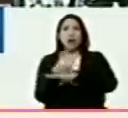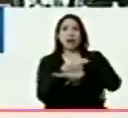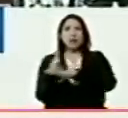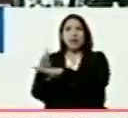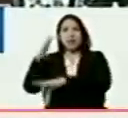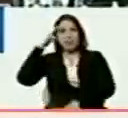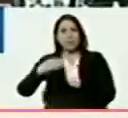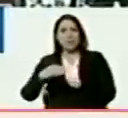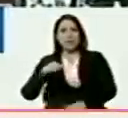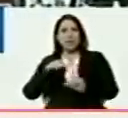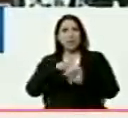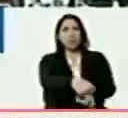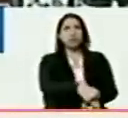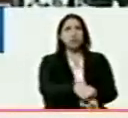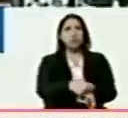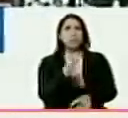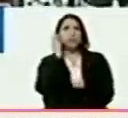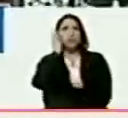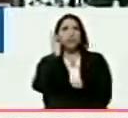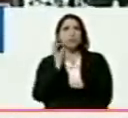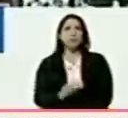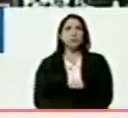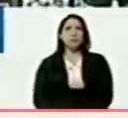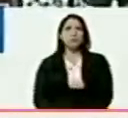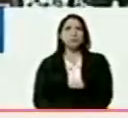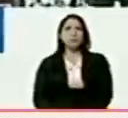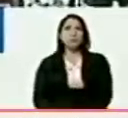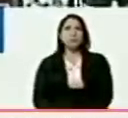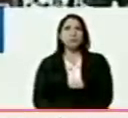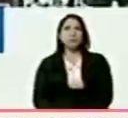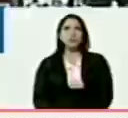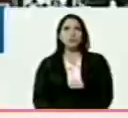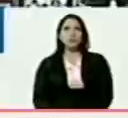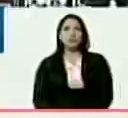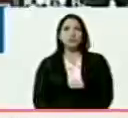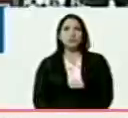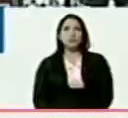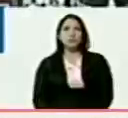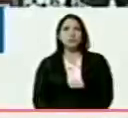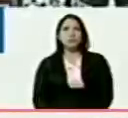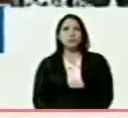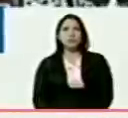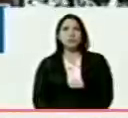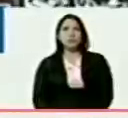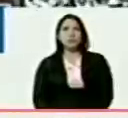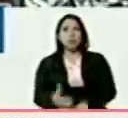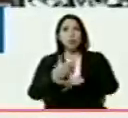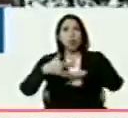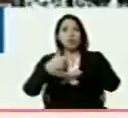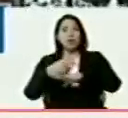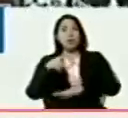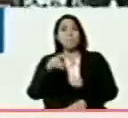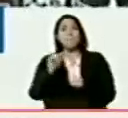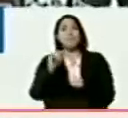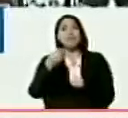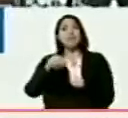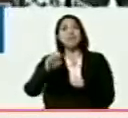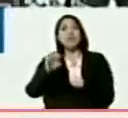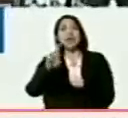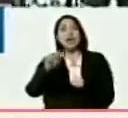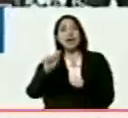la atropellaron con esos vehículos. Nicole, el gobierno de Piñera jamás se preocupó por